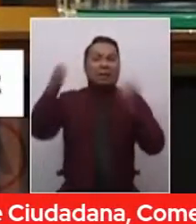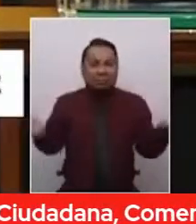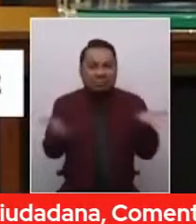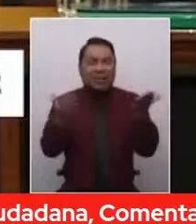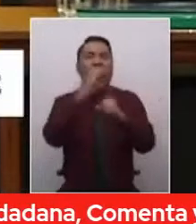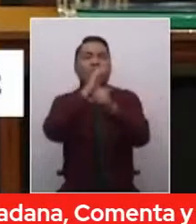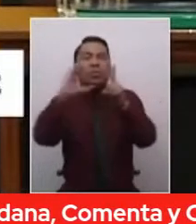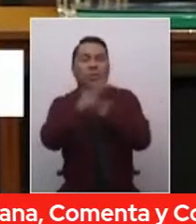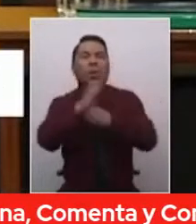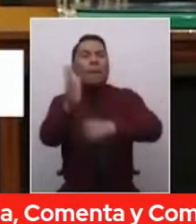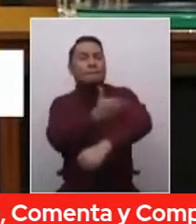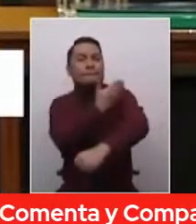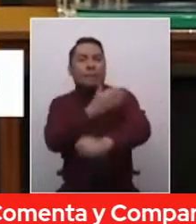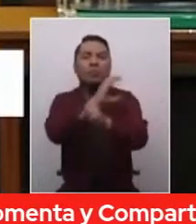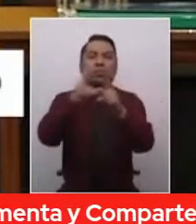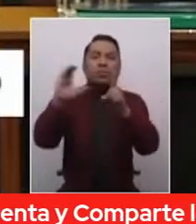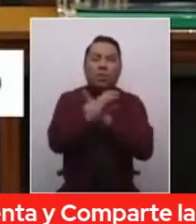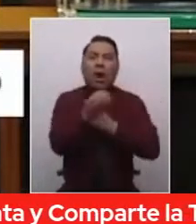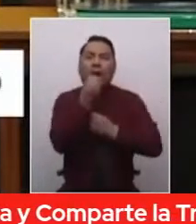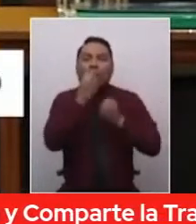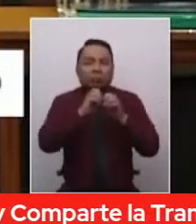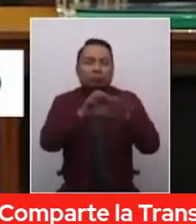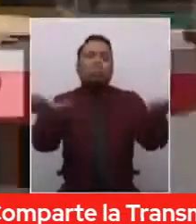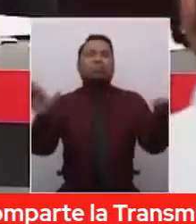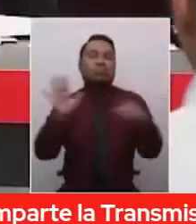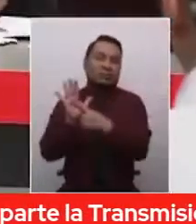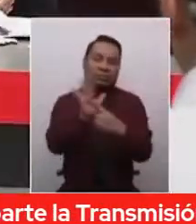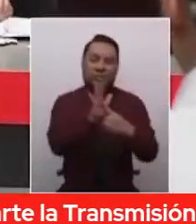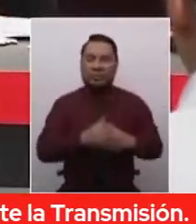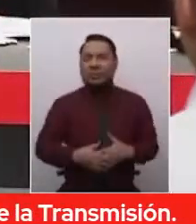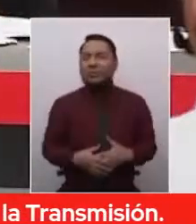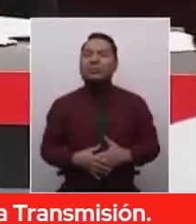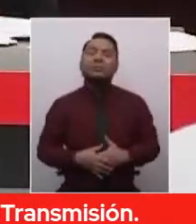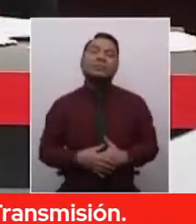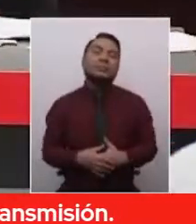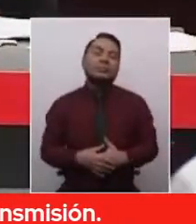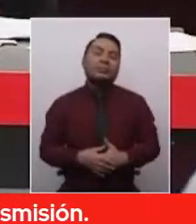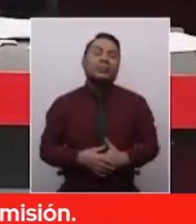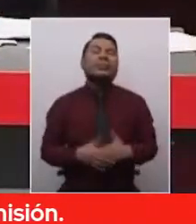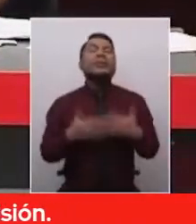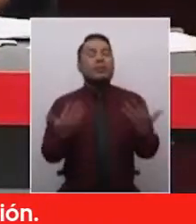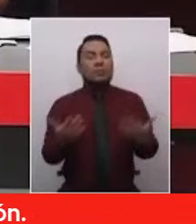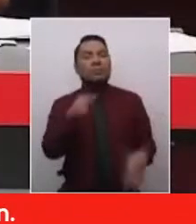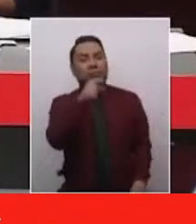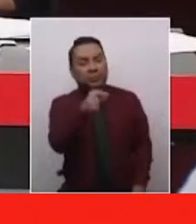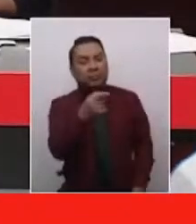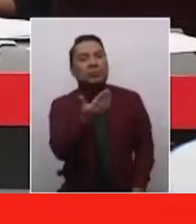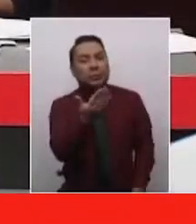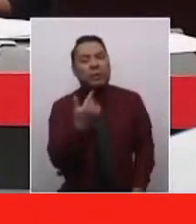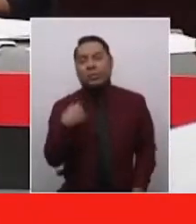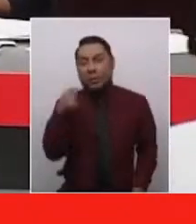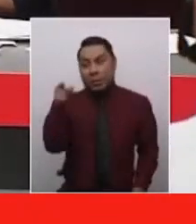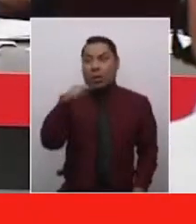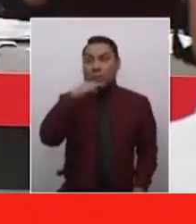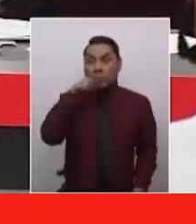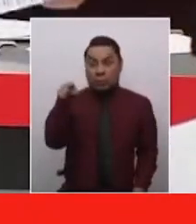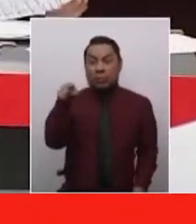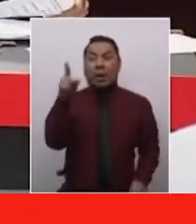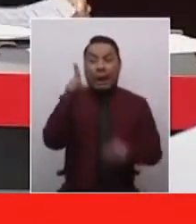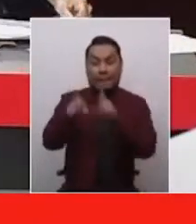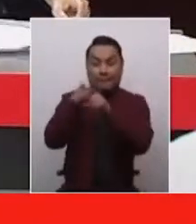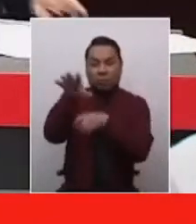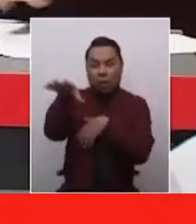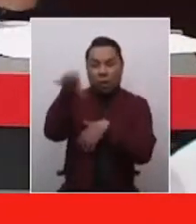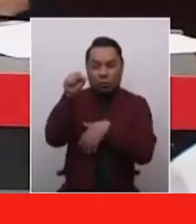la cultura, la música y el sabor gastronómico. Candidato Chejade, tomando la pregunta de la ciudadana Dayan